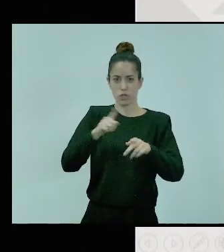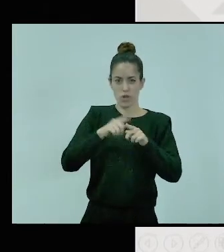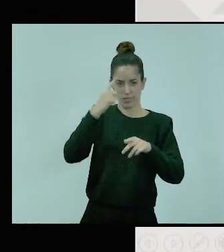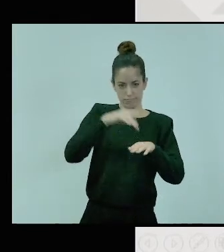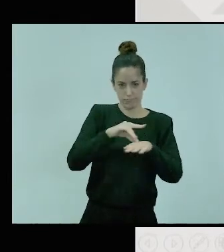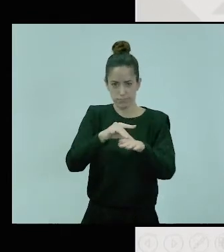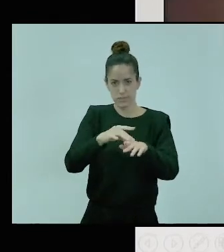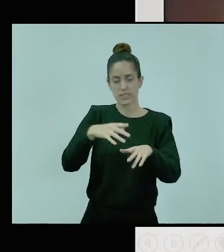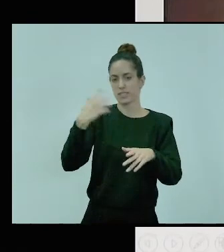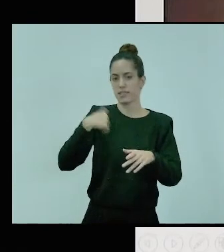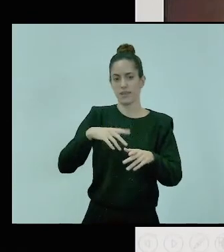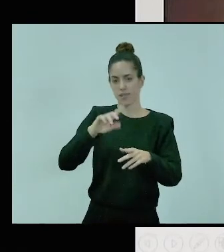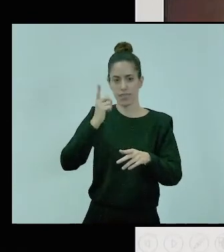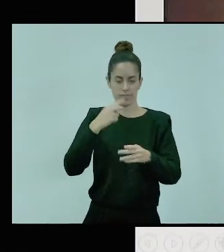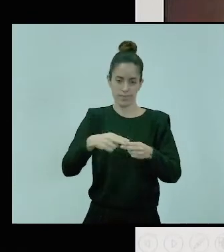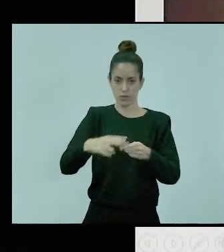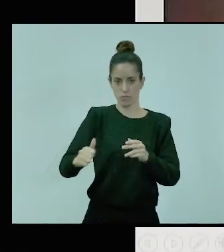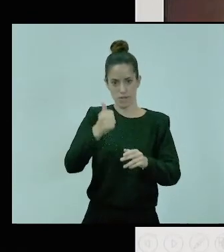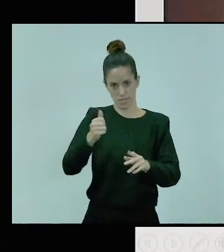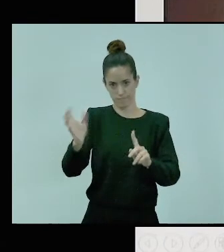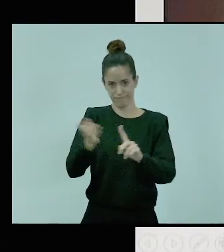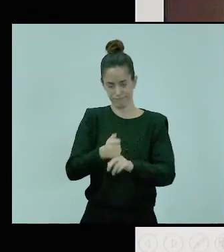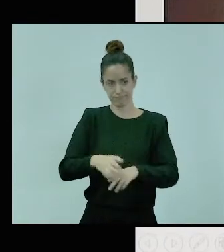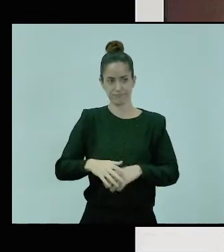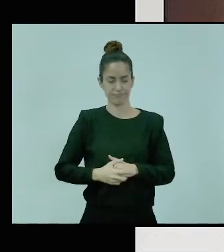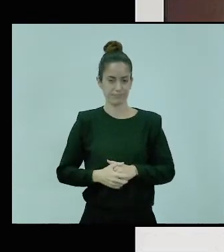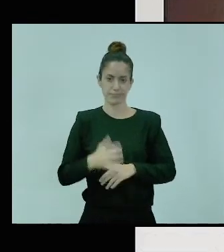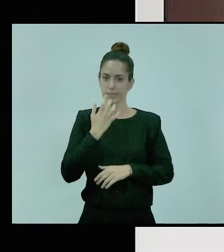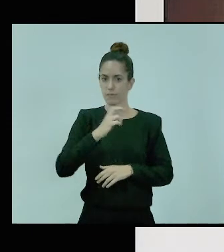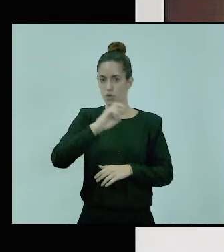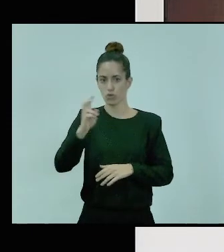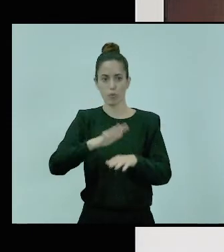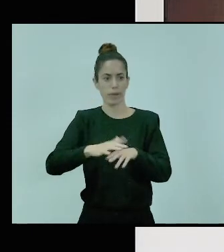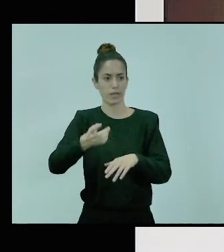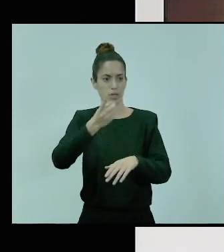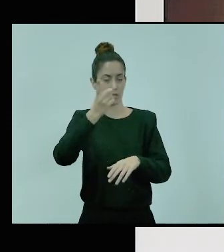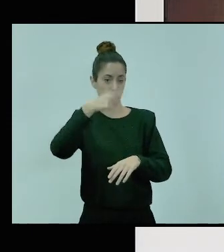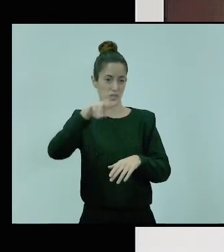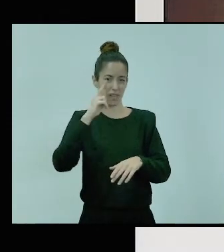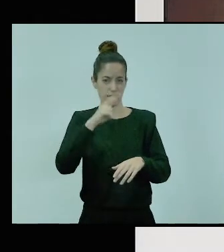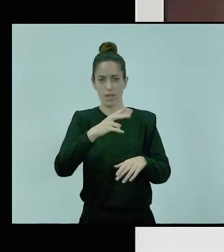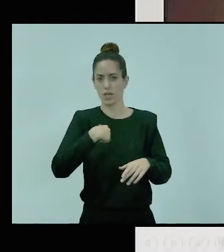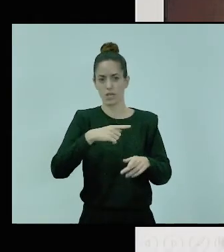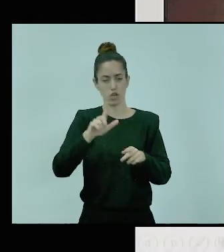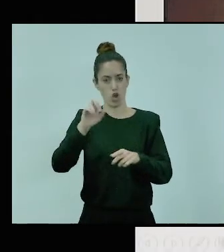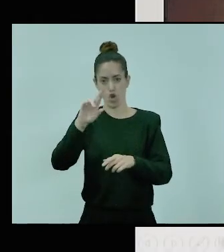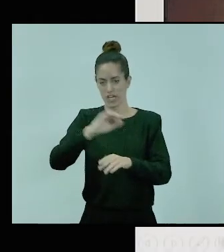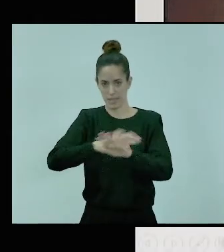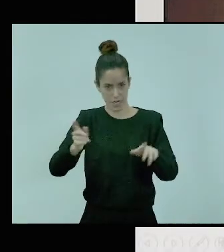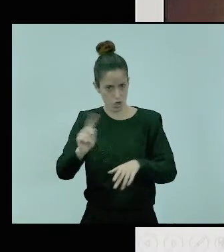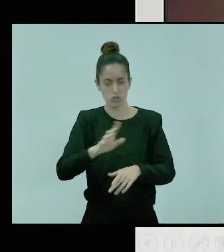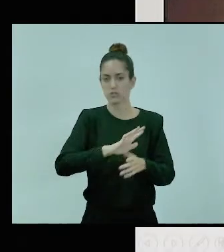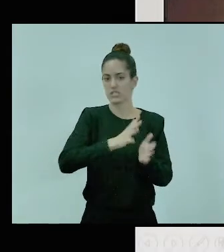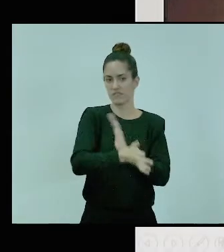tenemos un dato más a lo largo de la ciudad. Puedo poneros otros ejemplos para que no veáis que solamente es en Lorca, sino